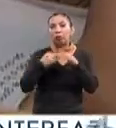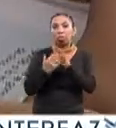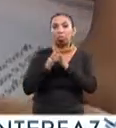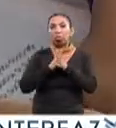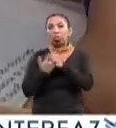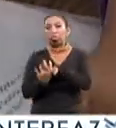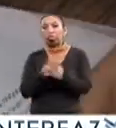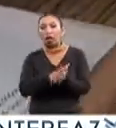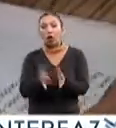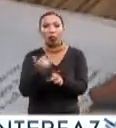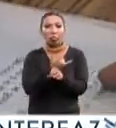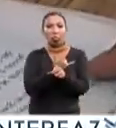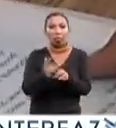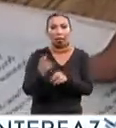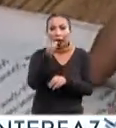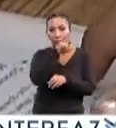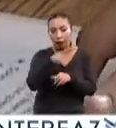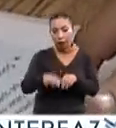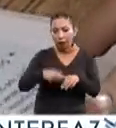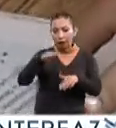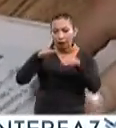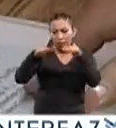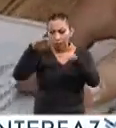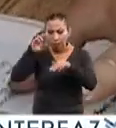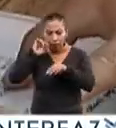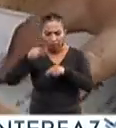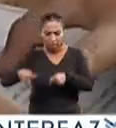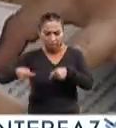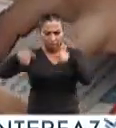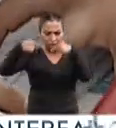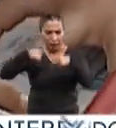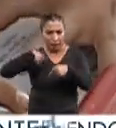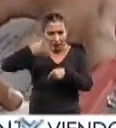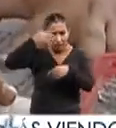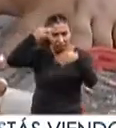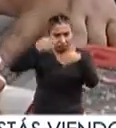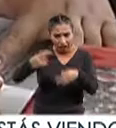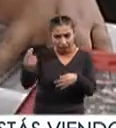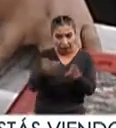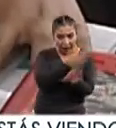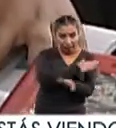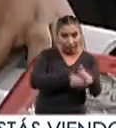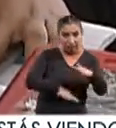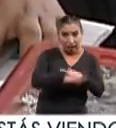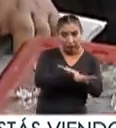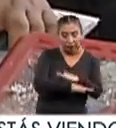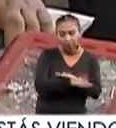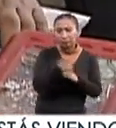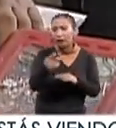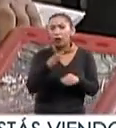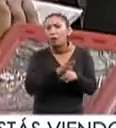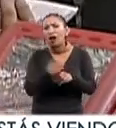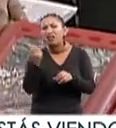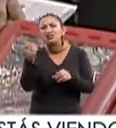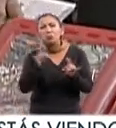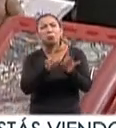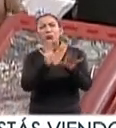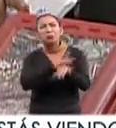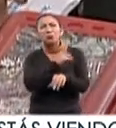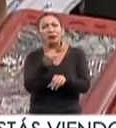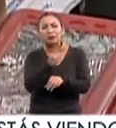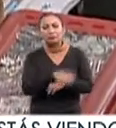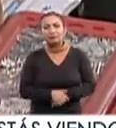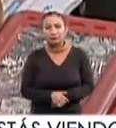lenguaje. Conforme son mayores, se observa que no cuentan con los aprendizajes que requieren a su edad. ¿Qué factores provocan esta